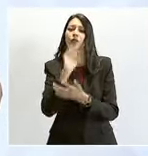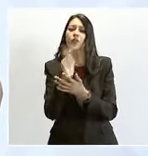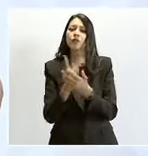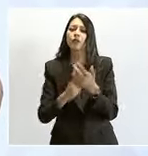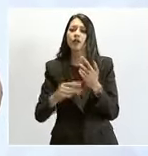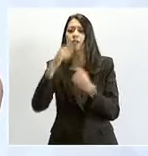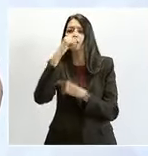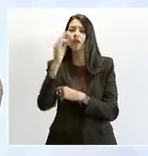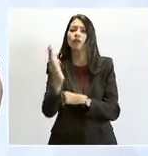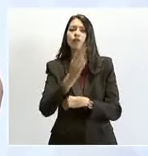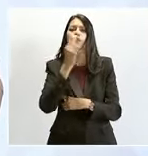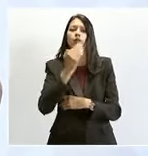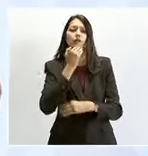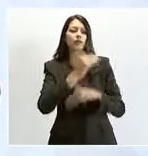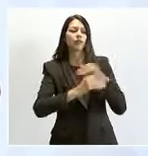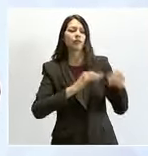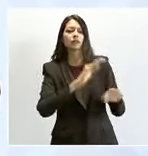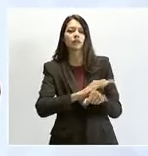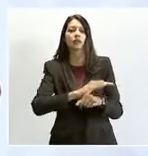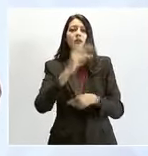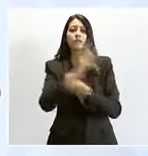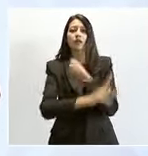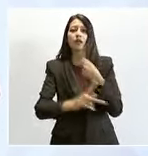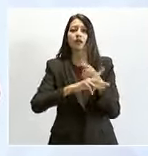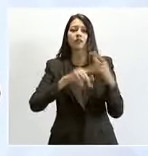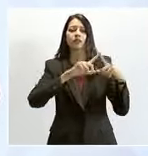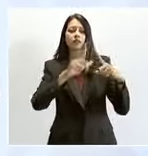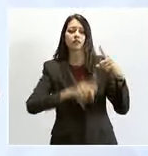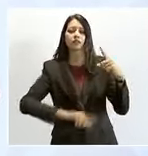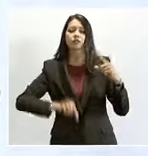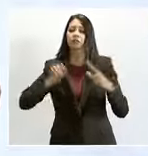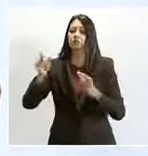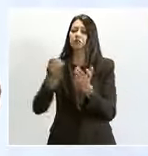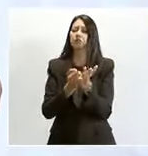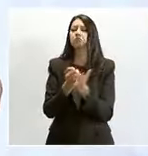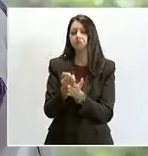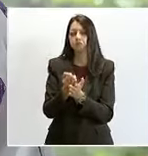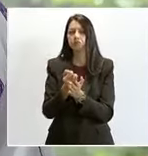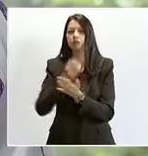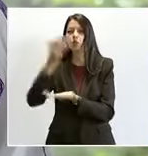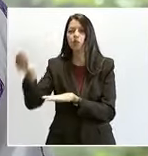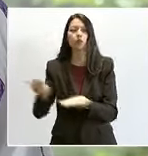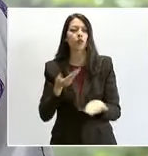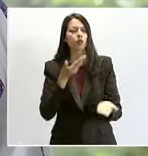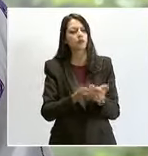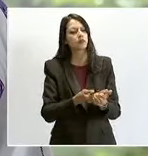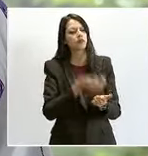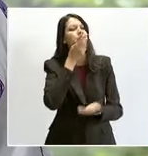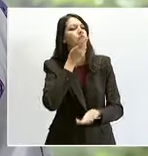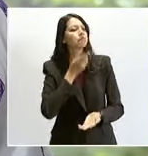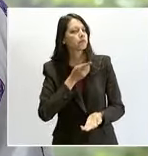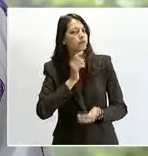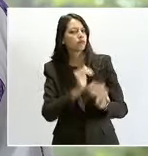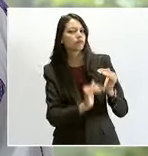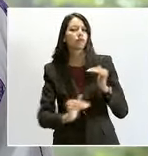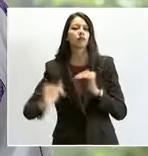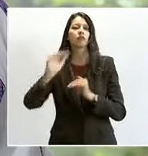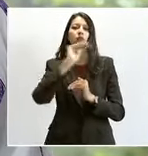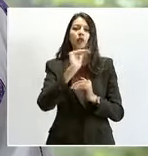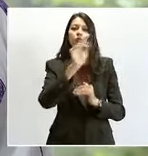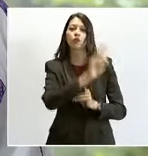en todo el país él tomó la decisión nos planteó que escaláramos a 200